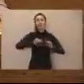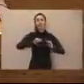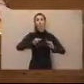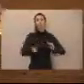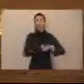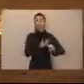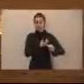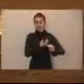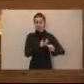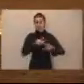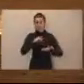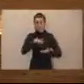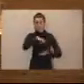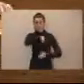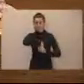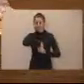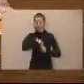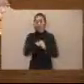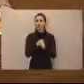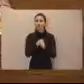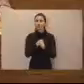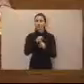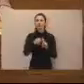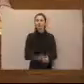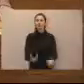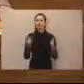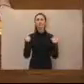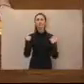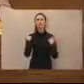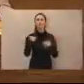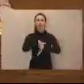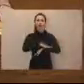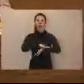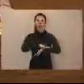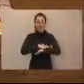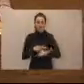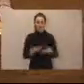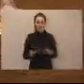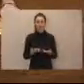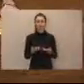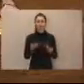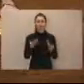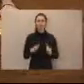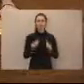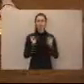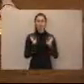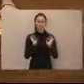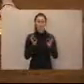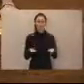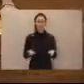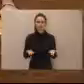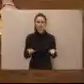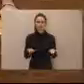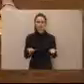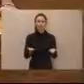empleados públicos con los responsables de las administraciones. En ese momento,